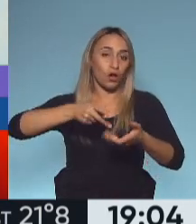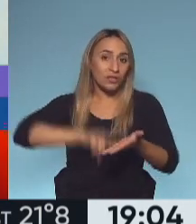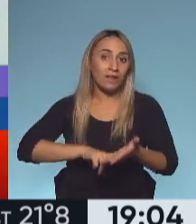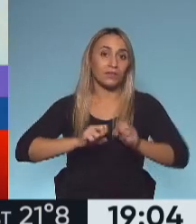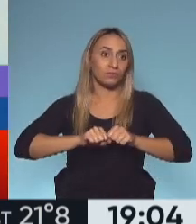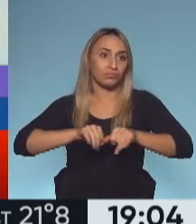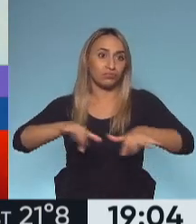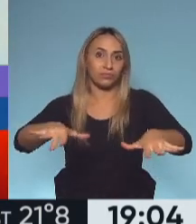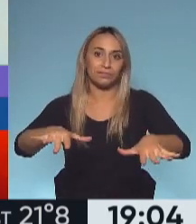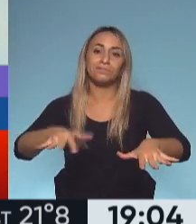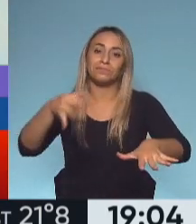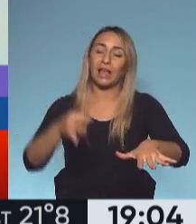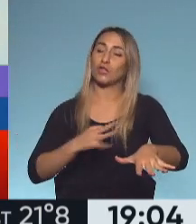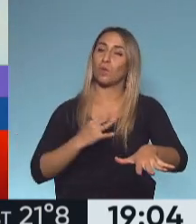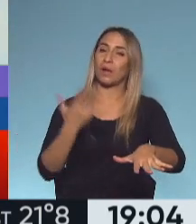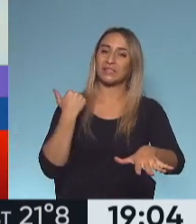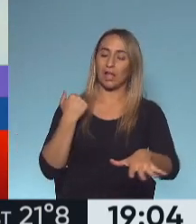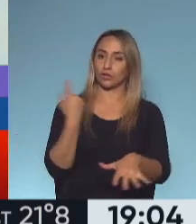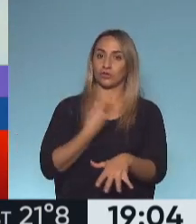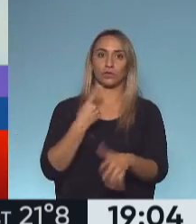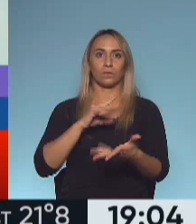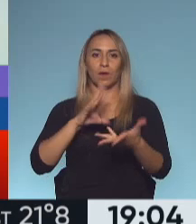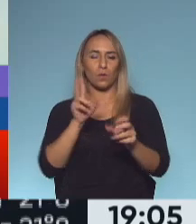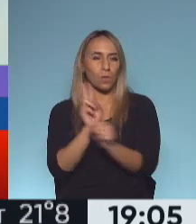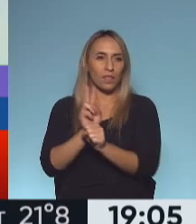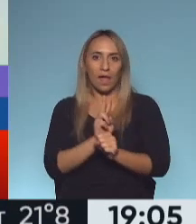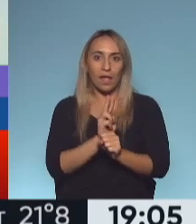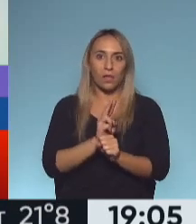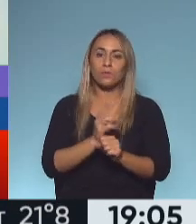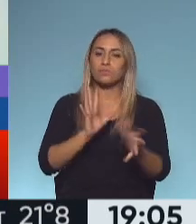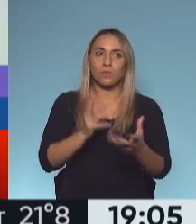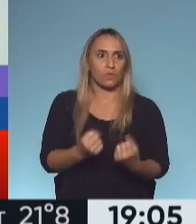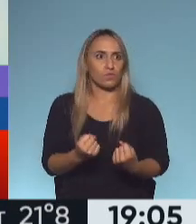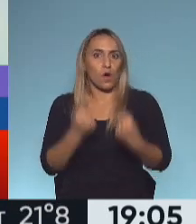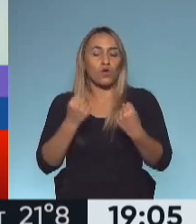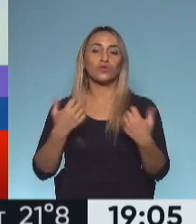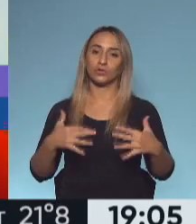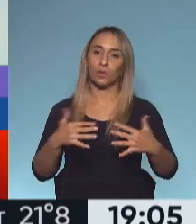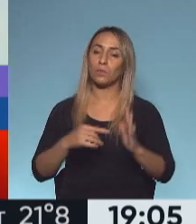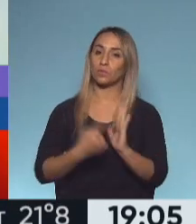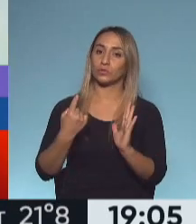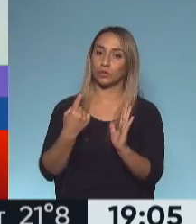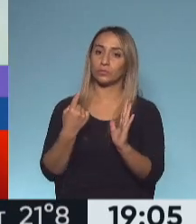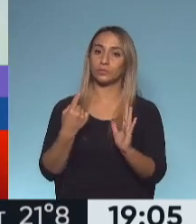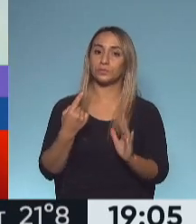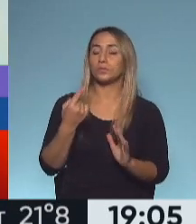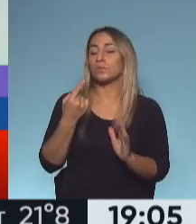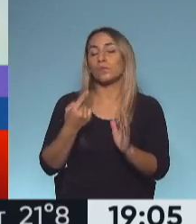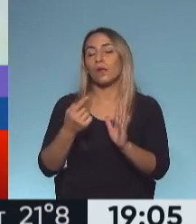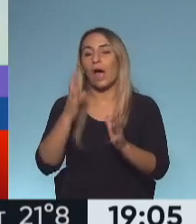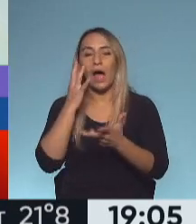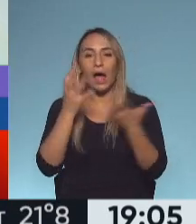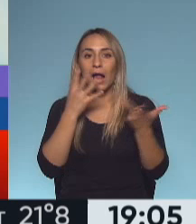hemos levantado. El año pasado las defensas que teníamos se elevaron considerablemente. Sin embargo, una incidencia disparada de